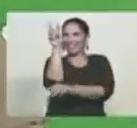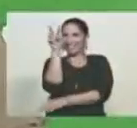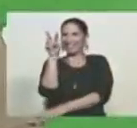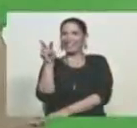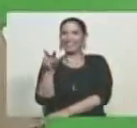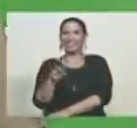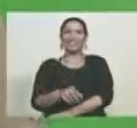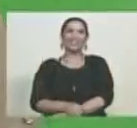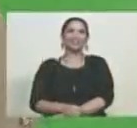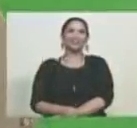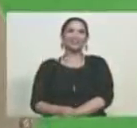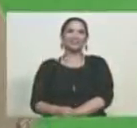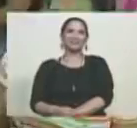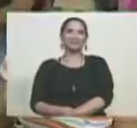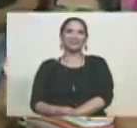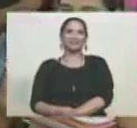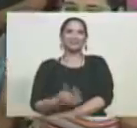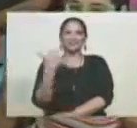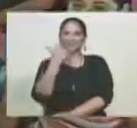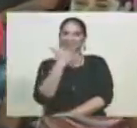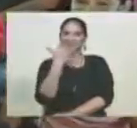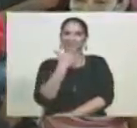Entonces,